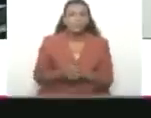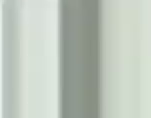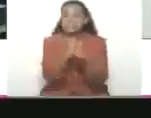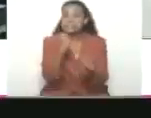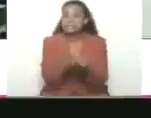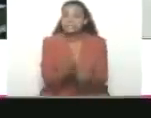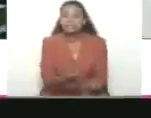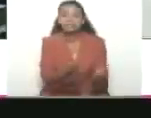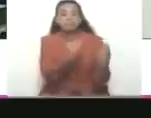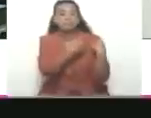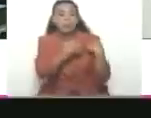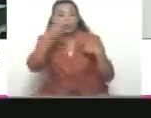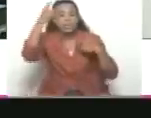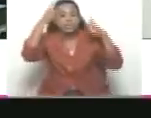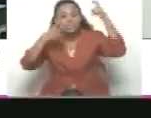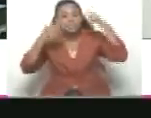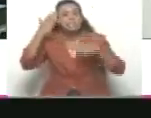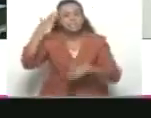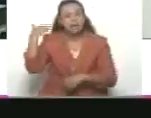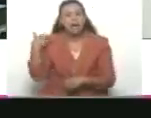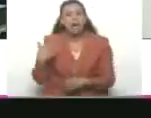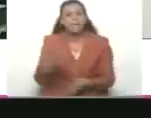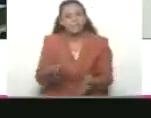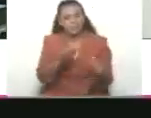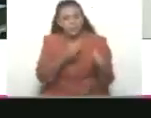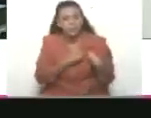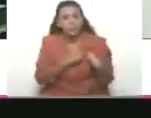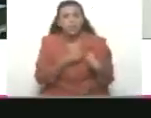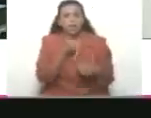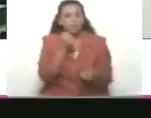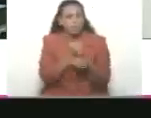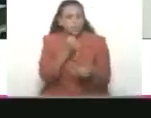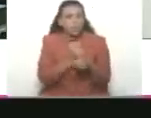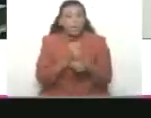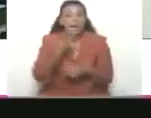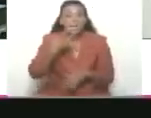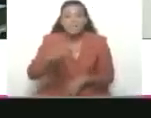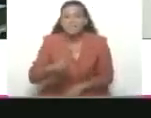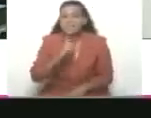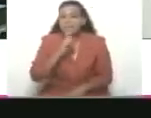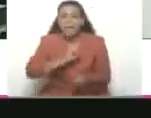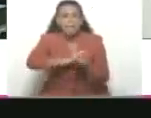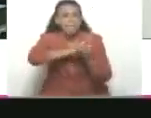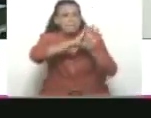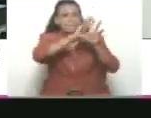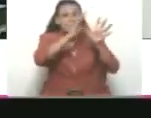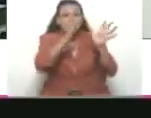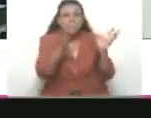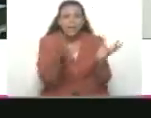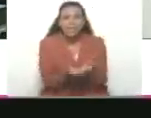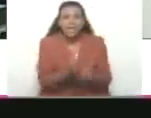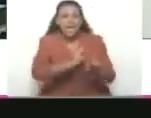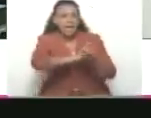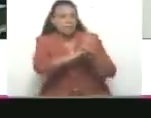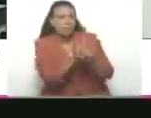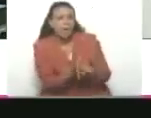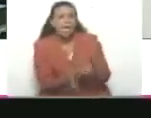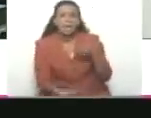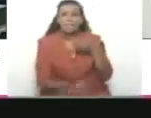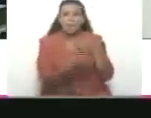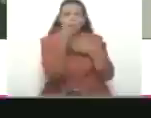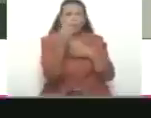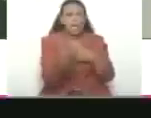nosotr Chávez así hemos venido haciéndolo a pesar de de pandemia a pesar de de bloqueos de